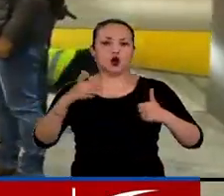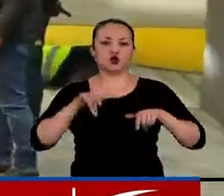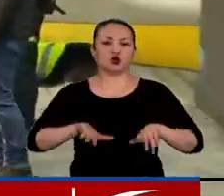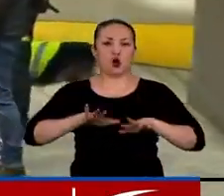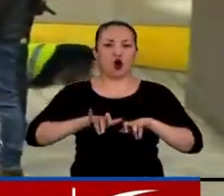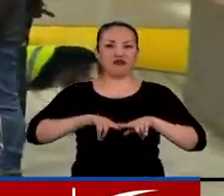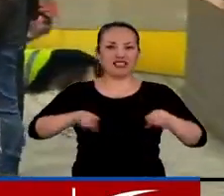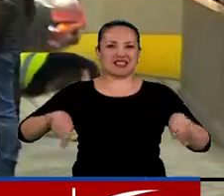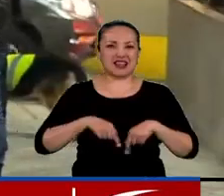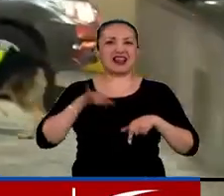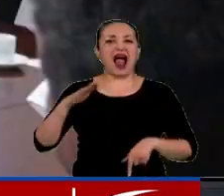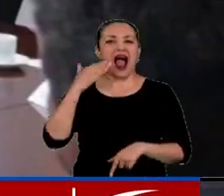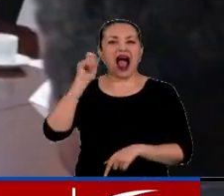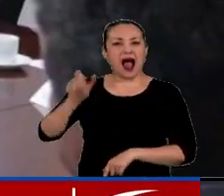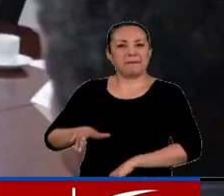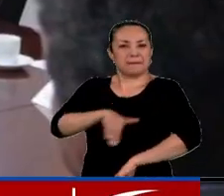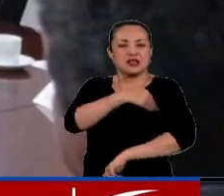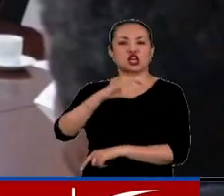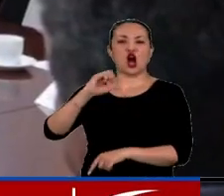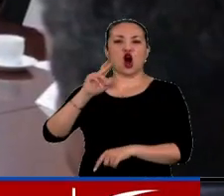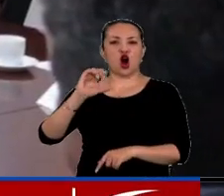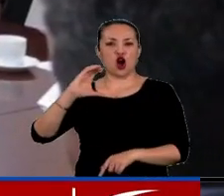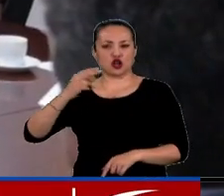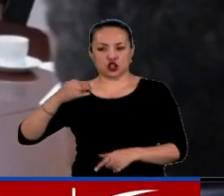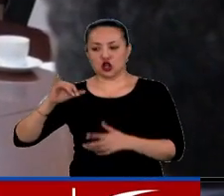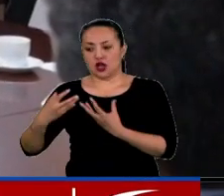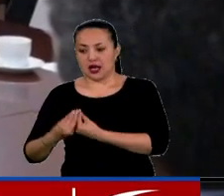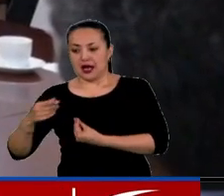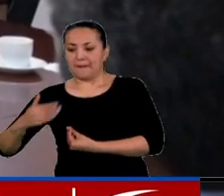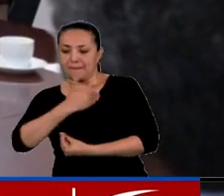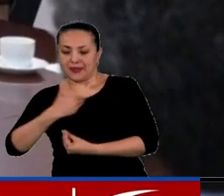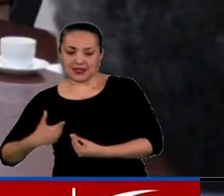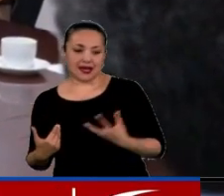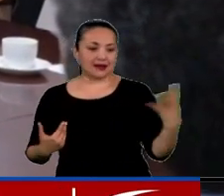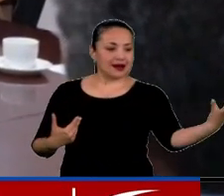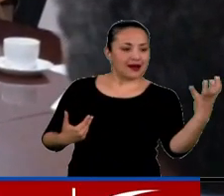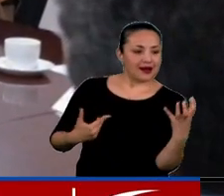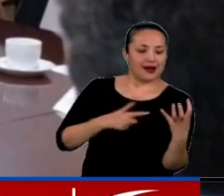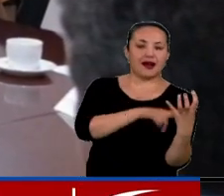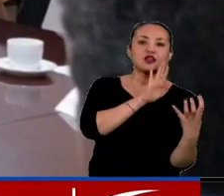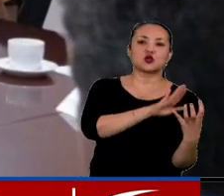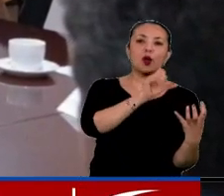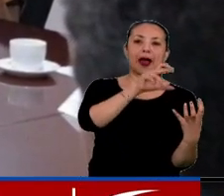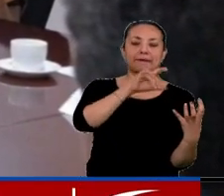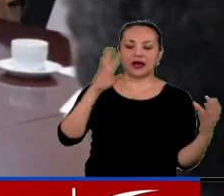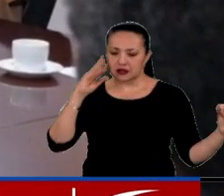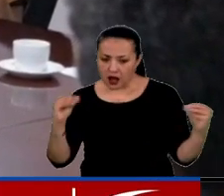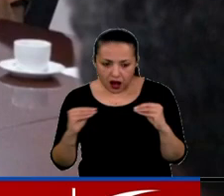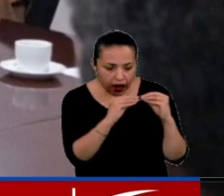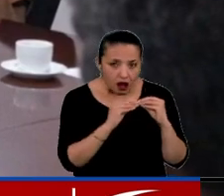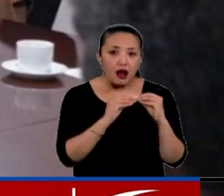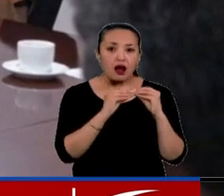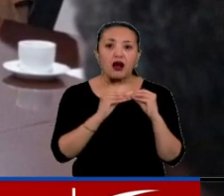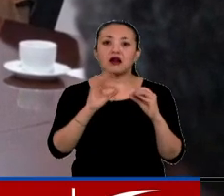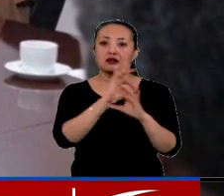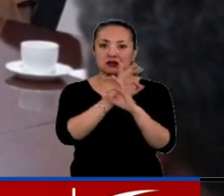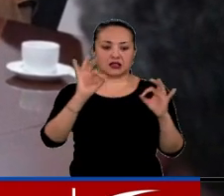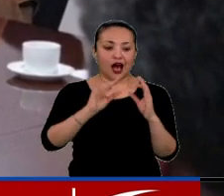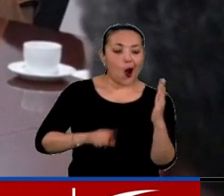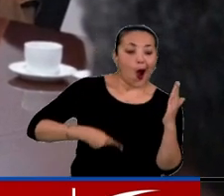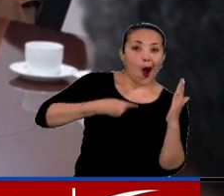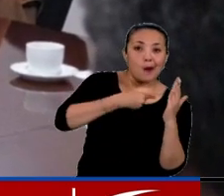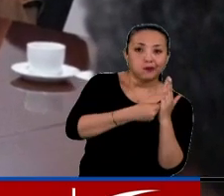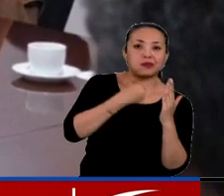el presidente Gustavo Petro, su equipo y los representantes de las EPS, hay una gran conclusión y es que no se planteará su eliminación